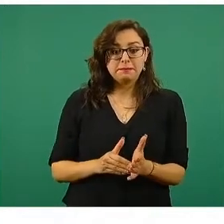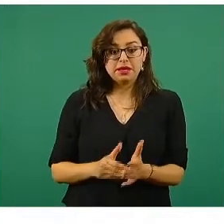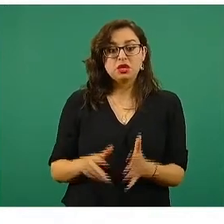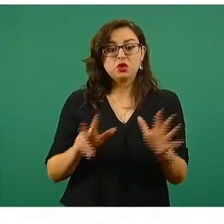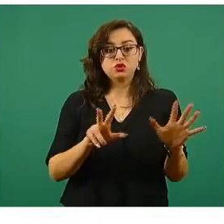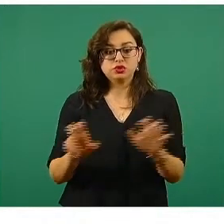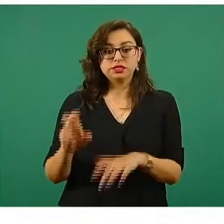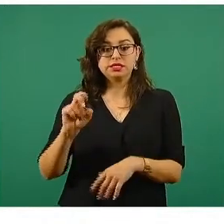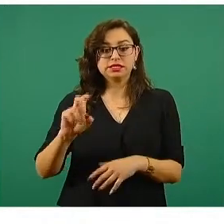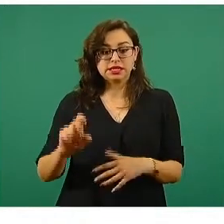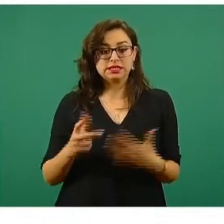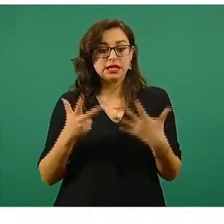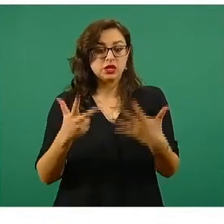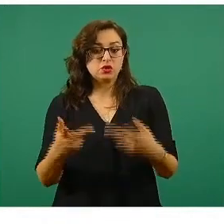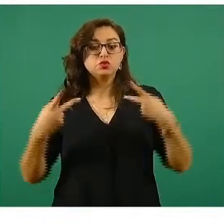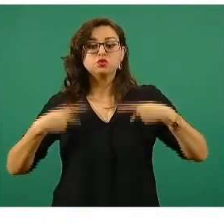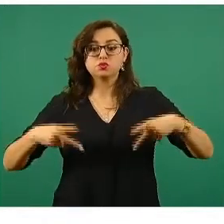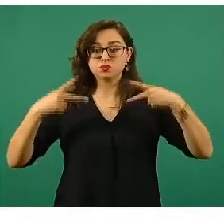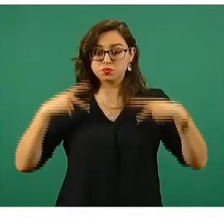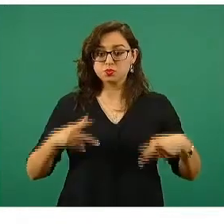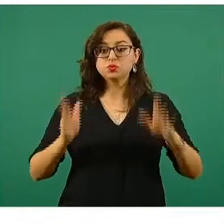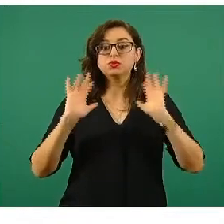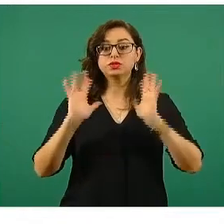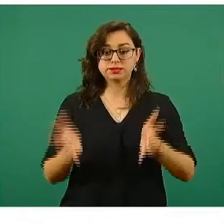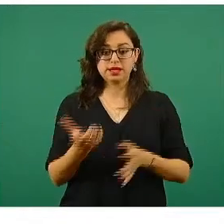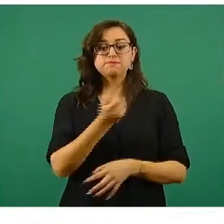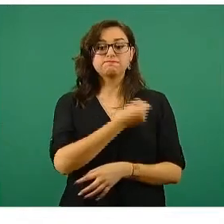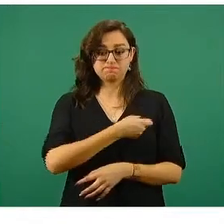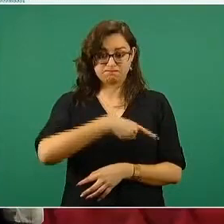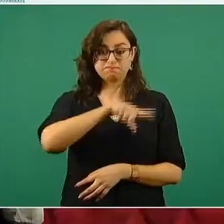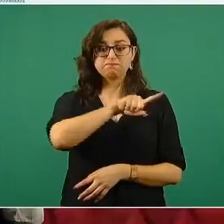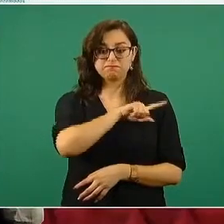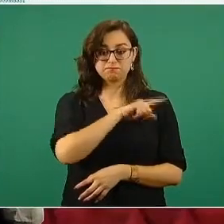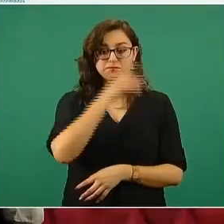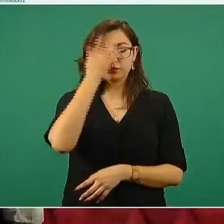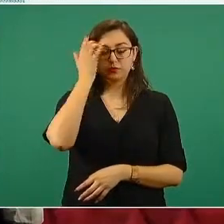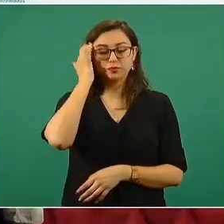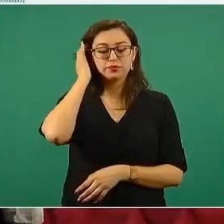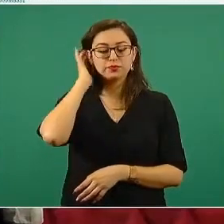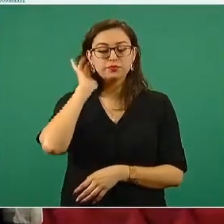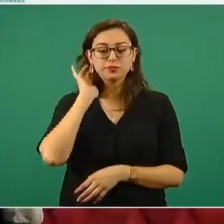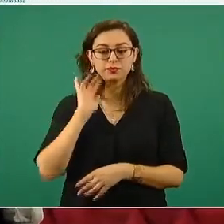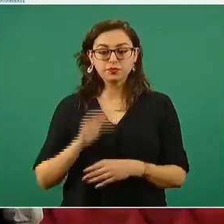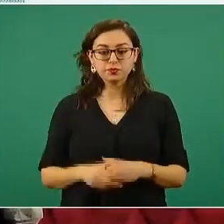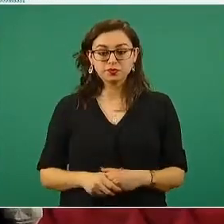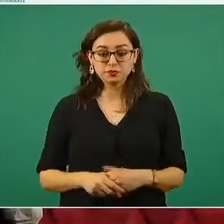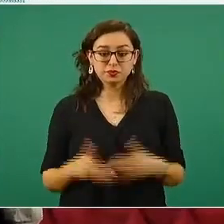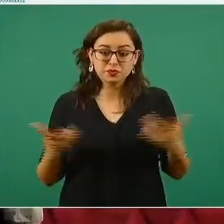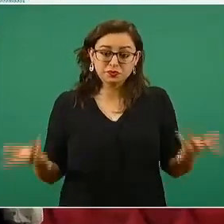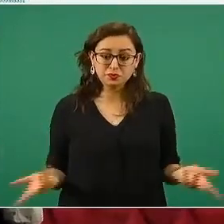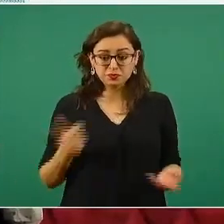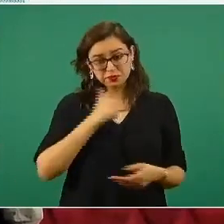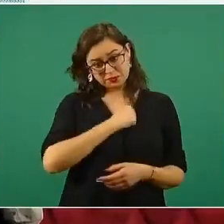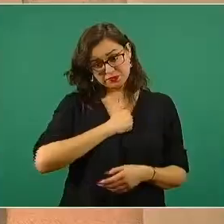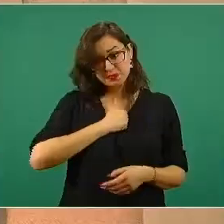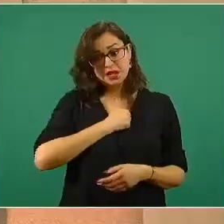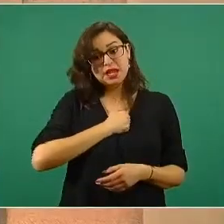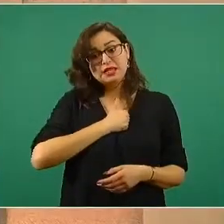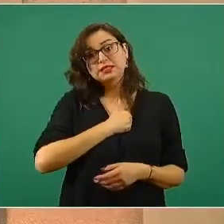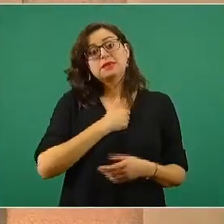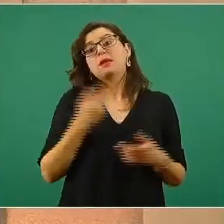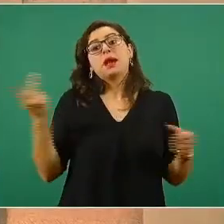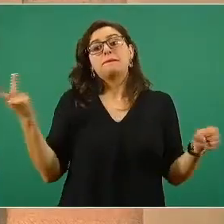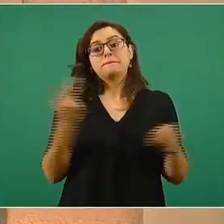1.577.838 personas que ya se han recuperado de la enfermedad. Y lamentablemente, como sabemos, también la enfermedad